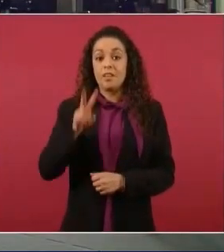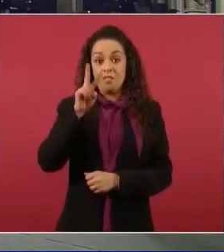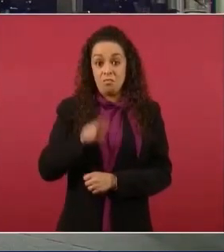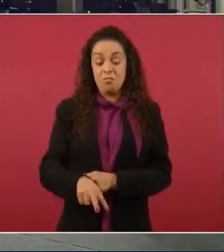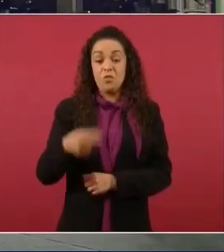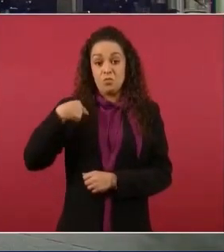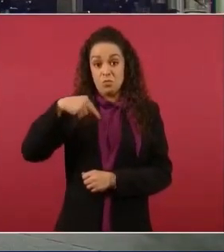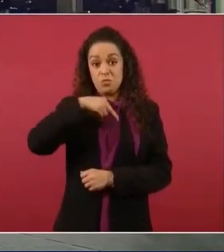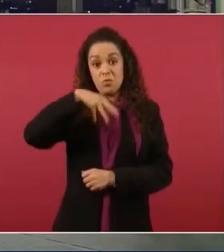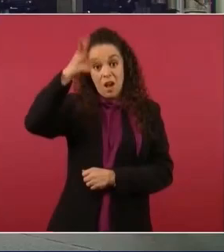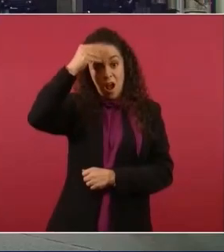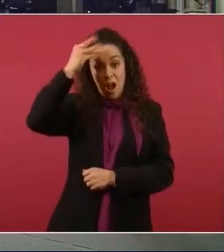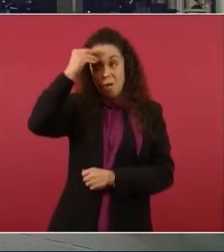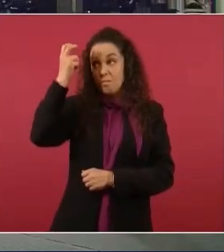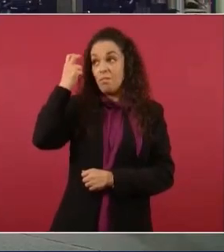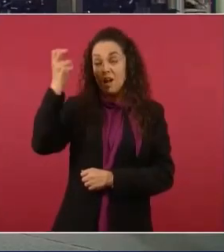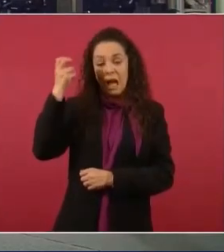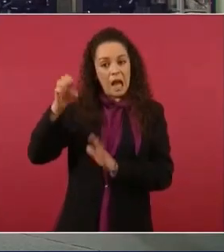La verdad. Entonces,